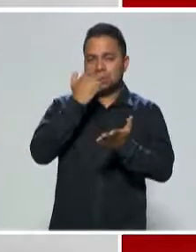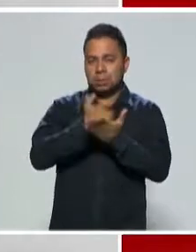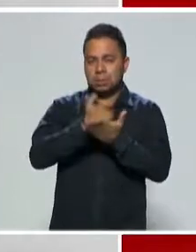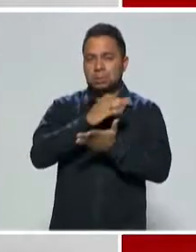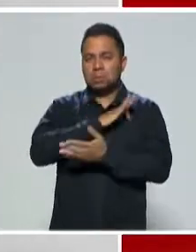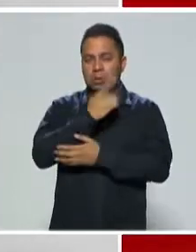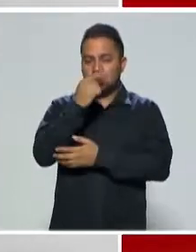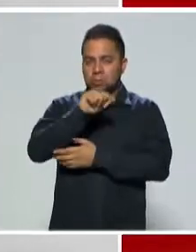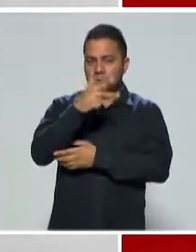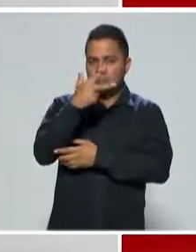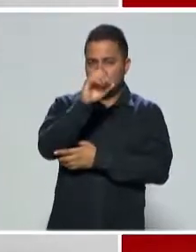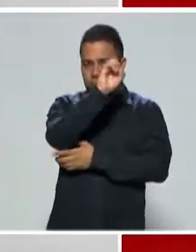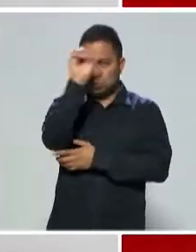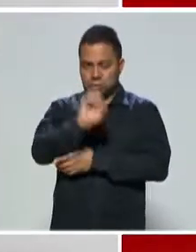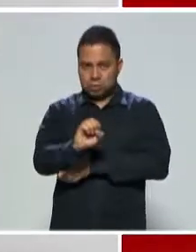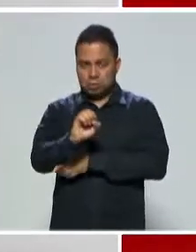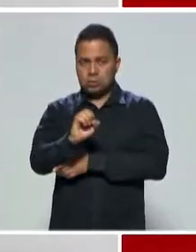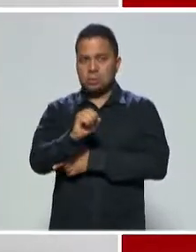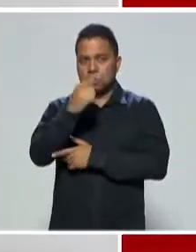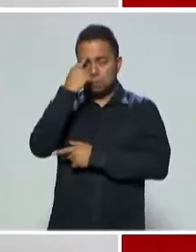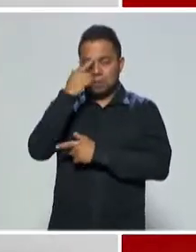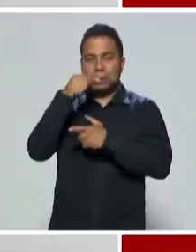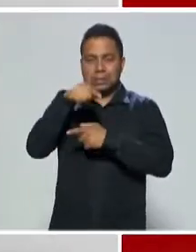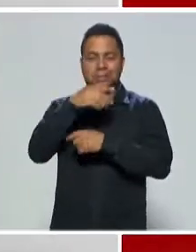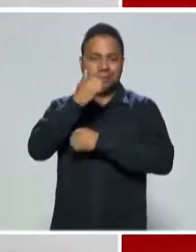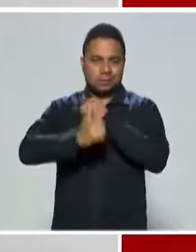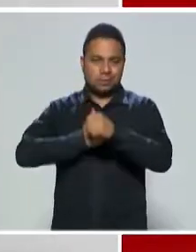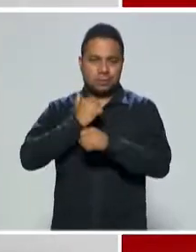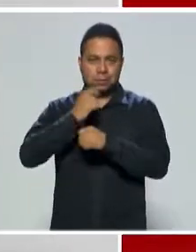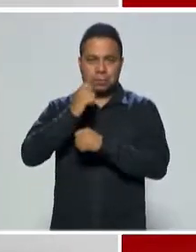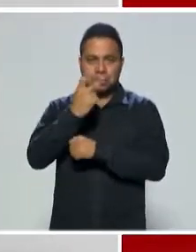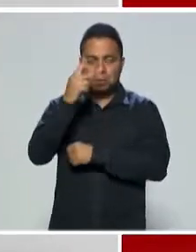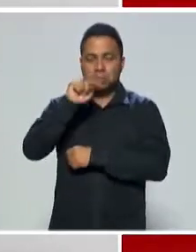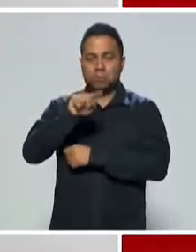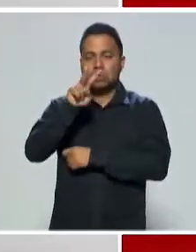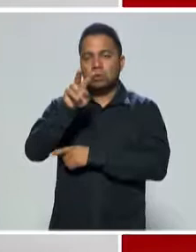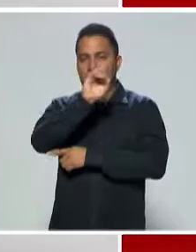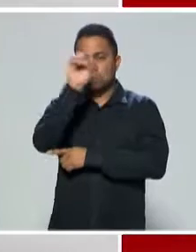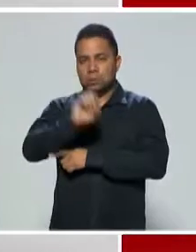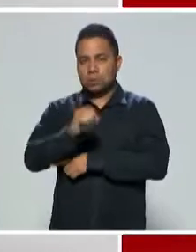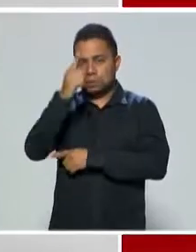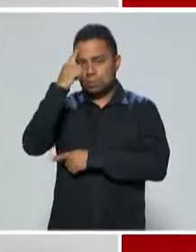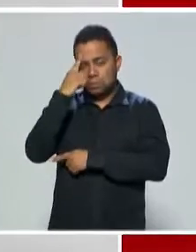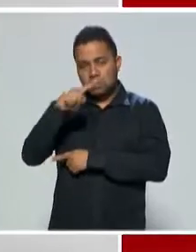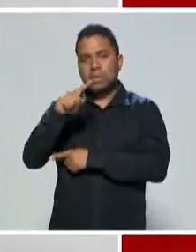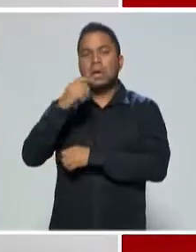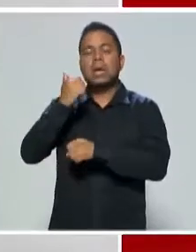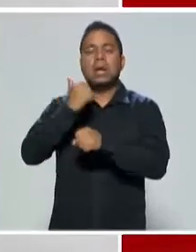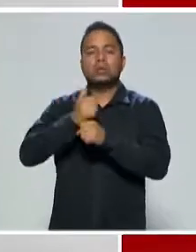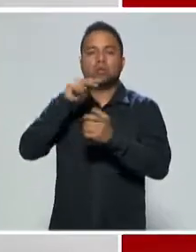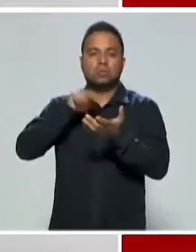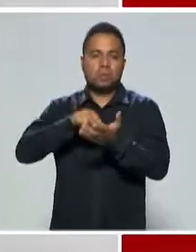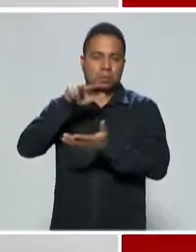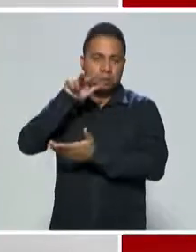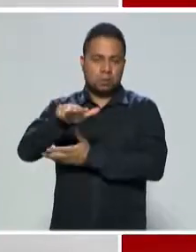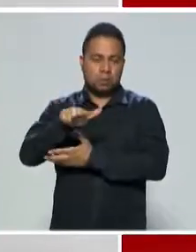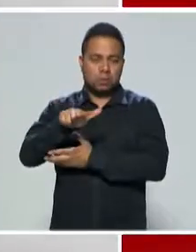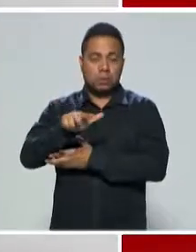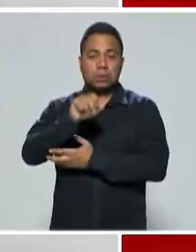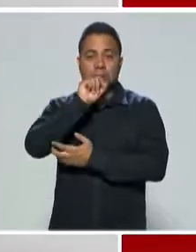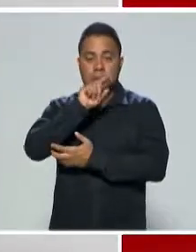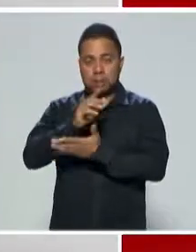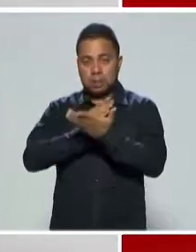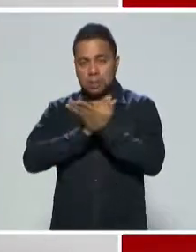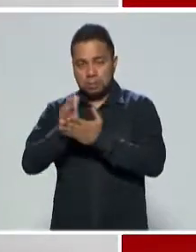de 1.8 por ciento en el presente año y de 2.2 por ciento en el 2018 por otra